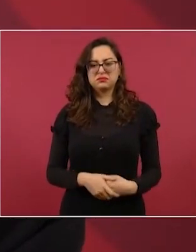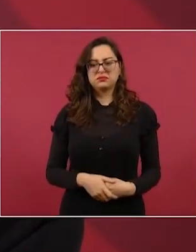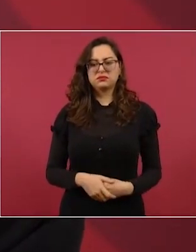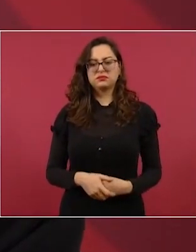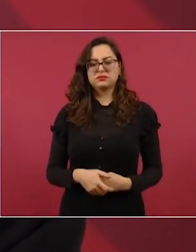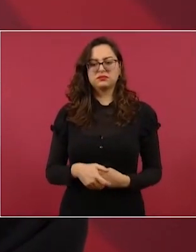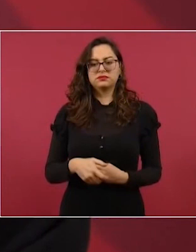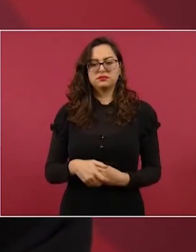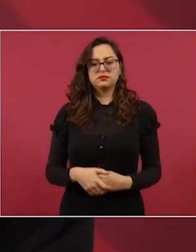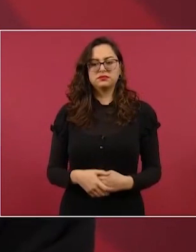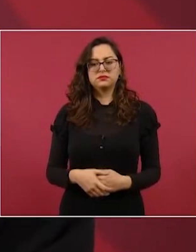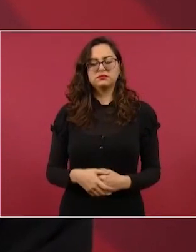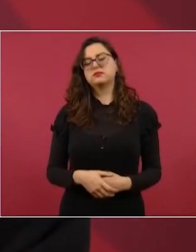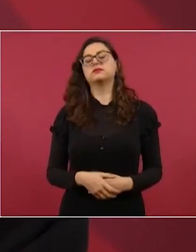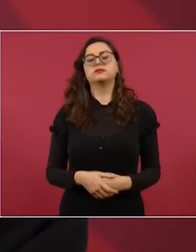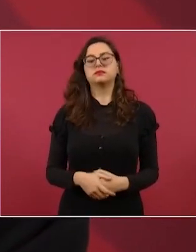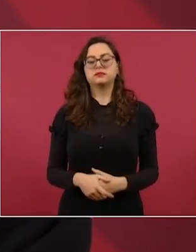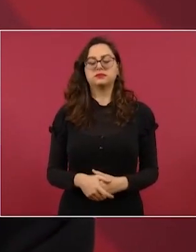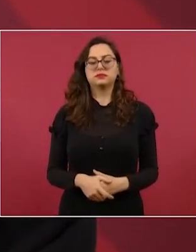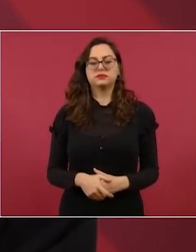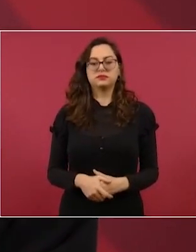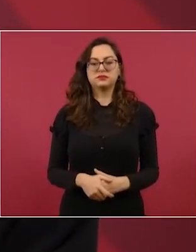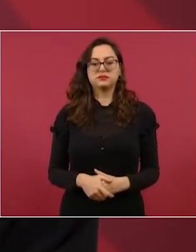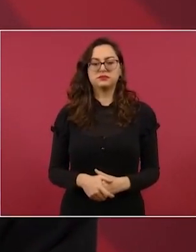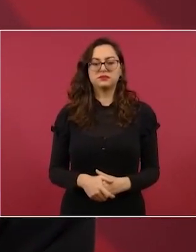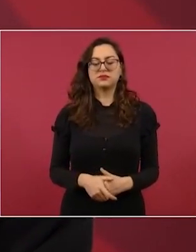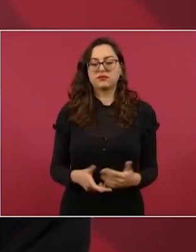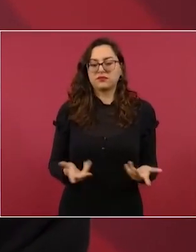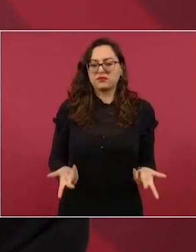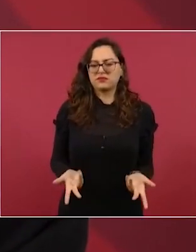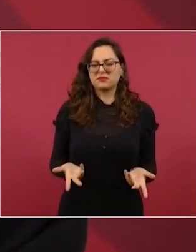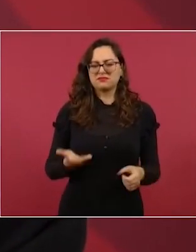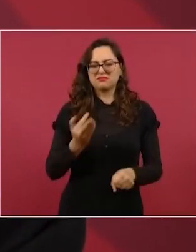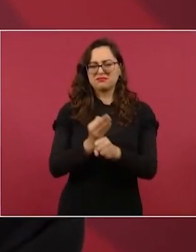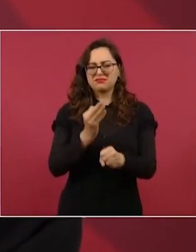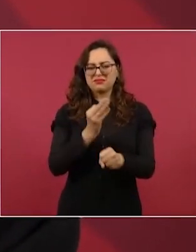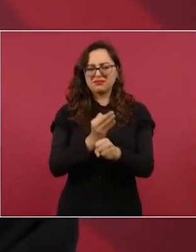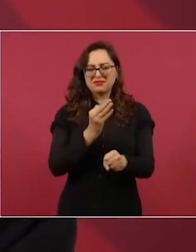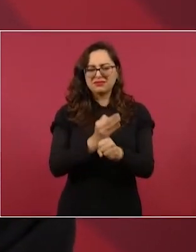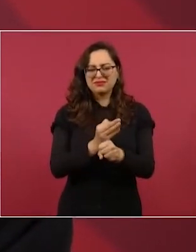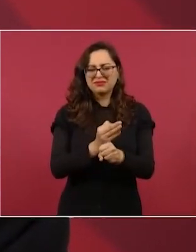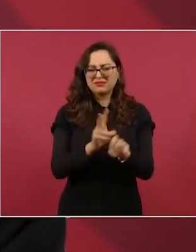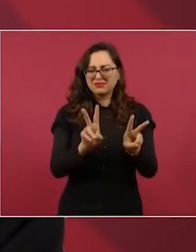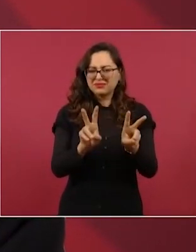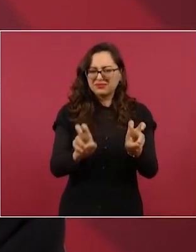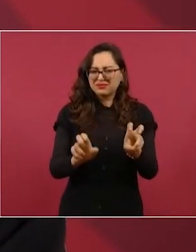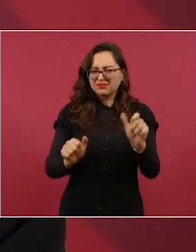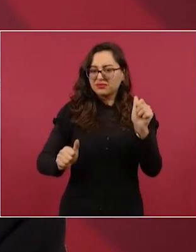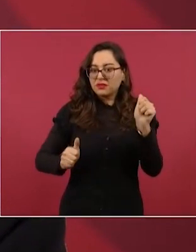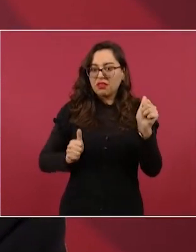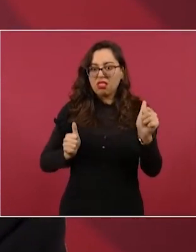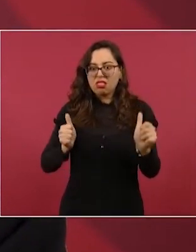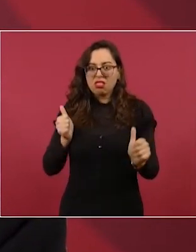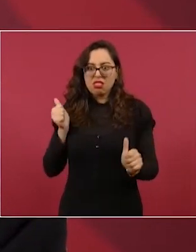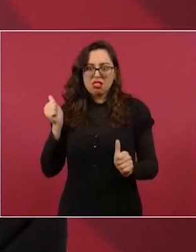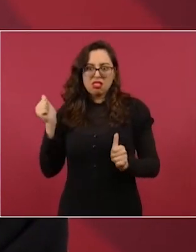los presidentes de América Latina, que se supone son de su misma línea de pensamiento, nos pone una